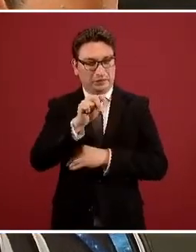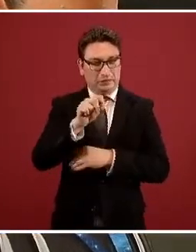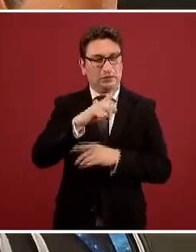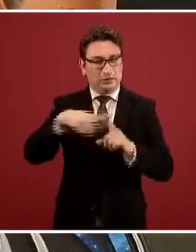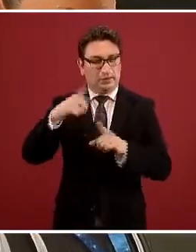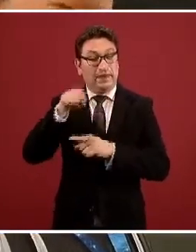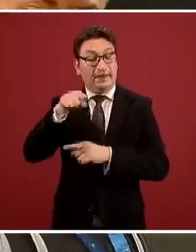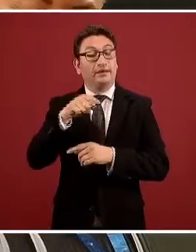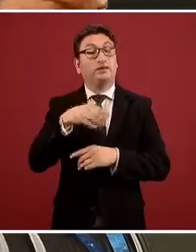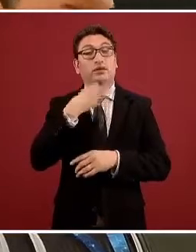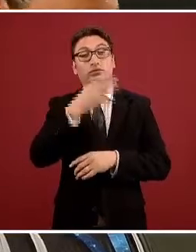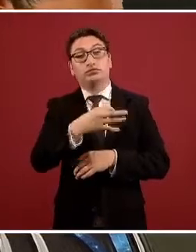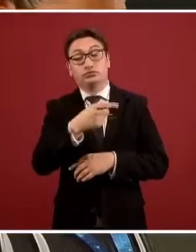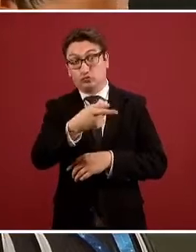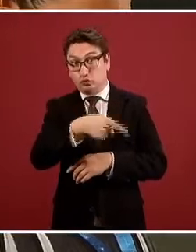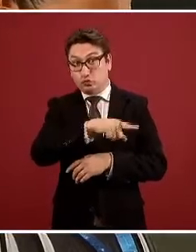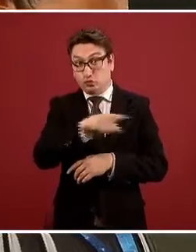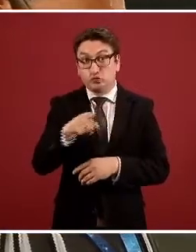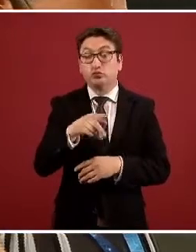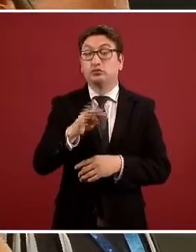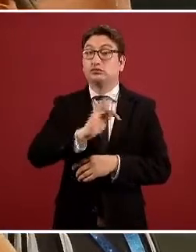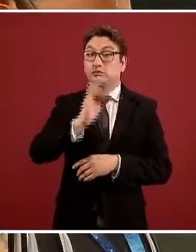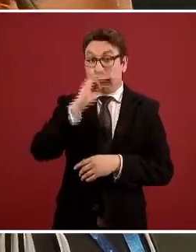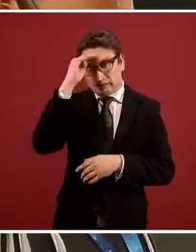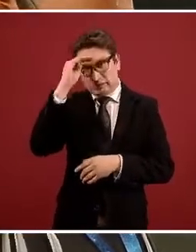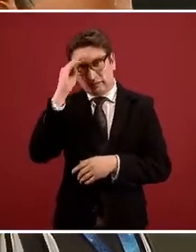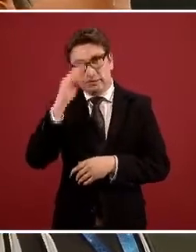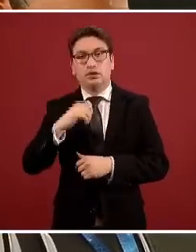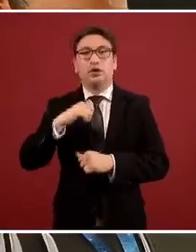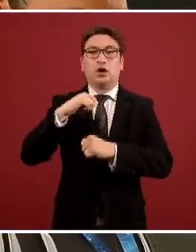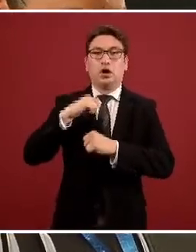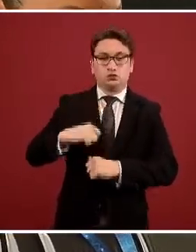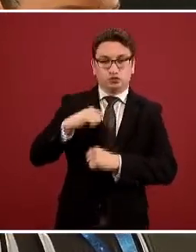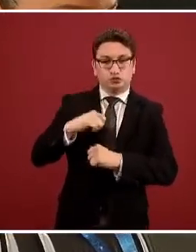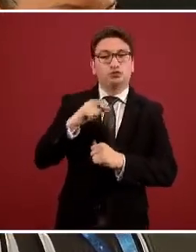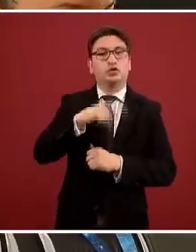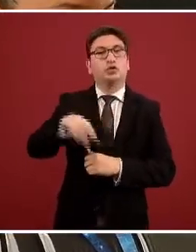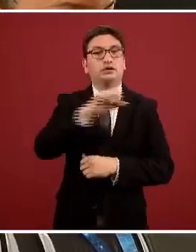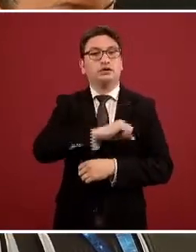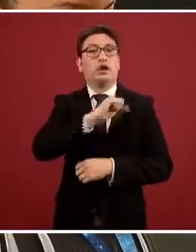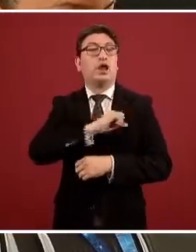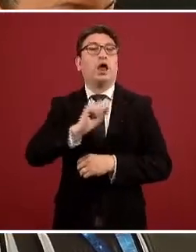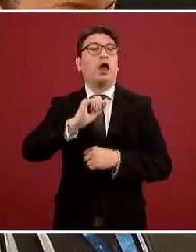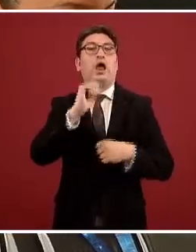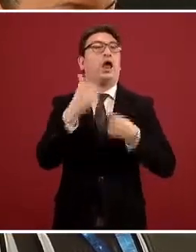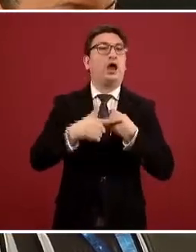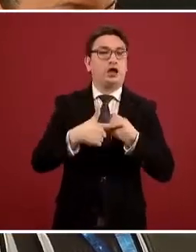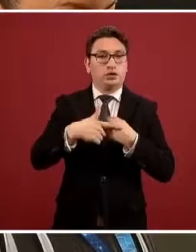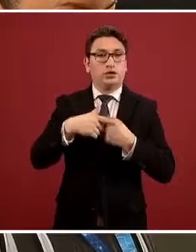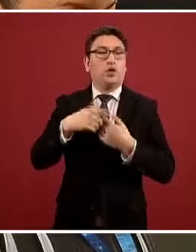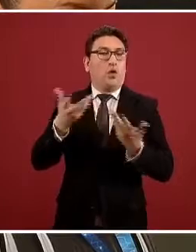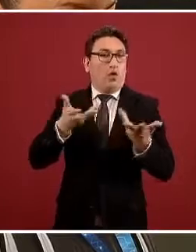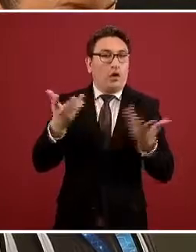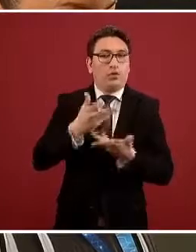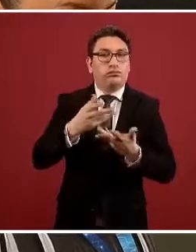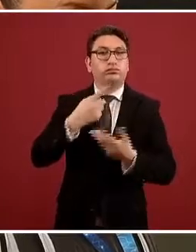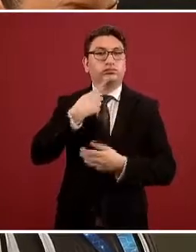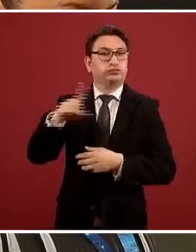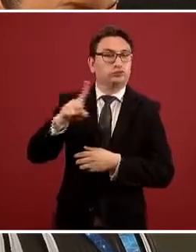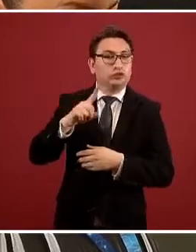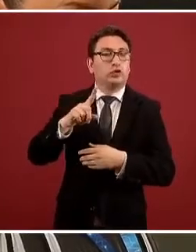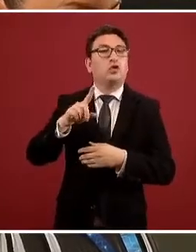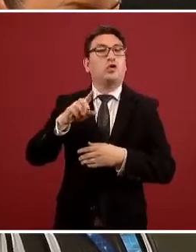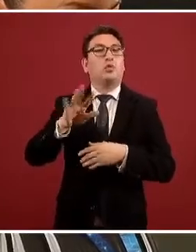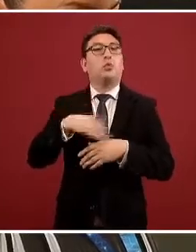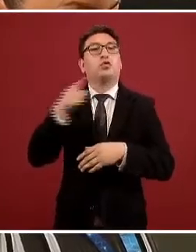¿ustedes han considerado como autoridad sanitaria levantar cargos o alguna acción por que